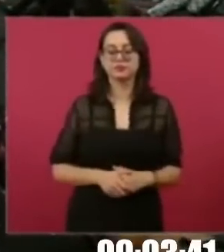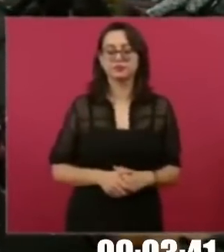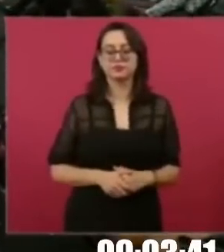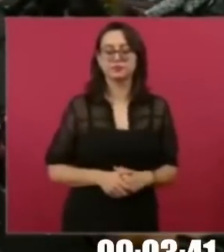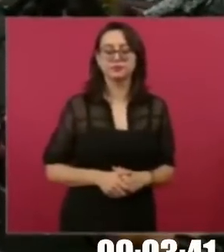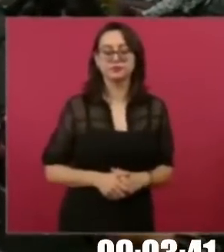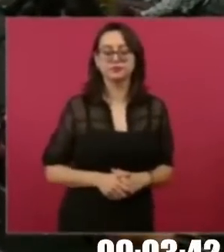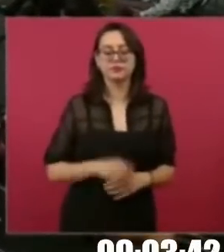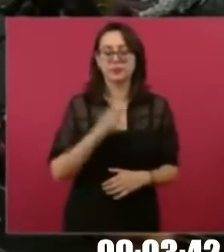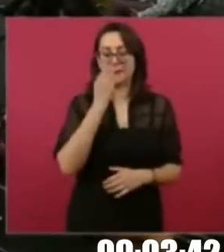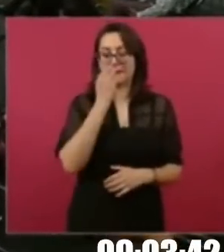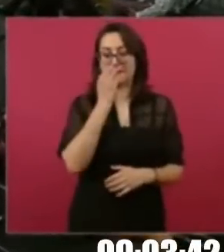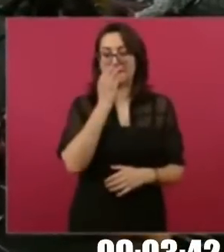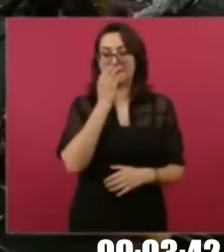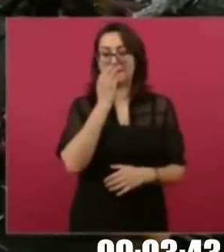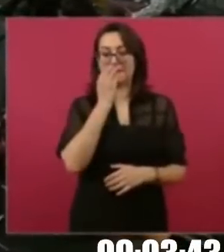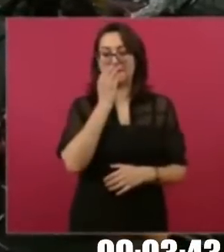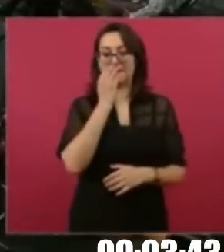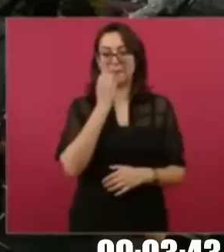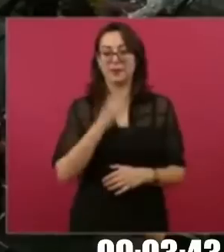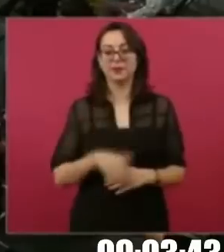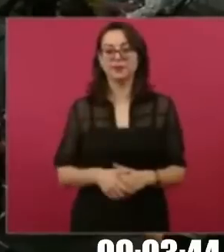a ver